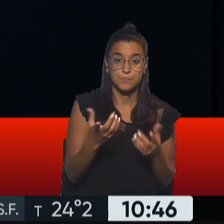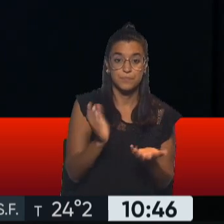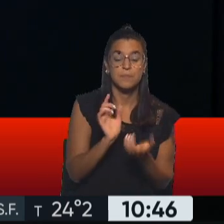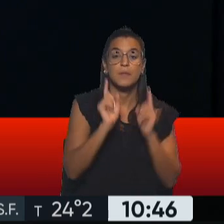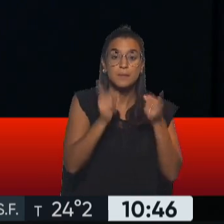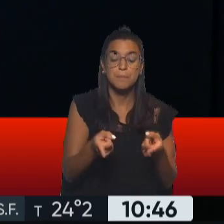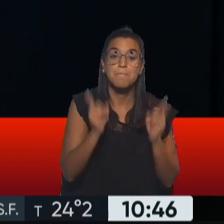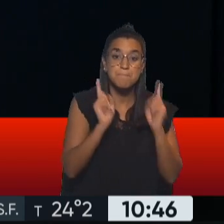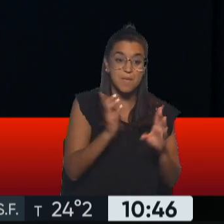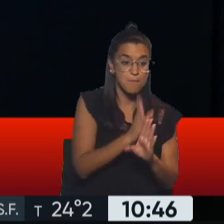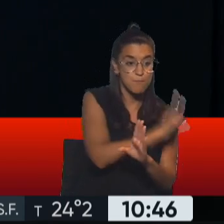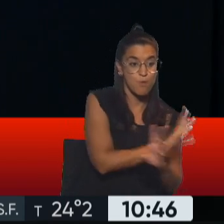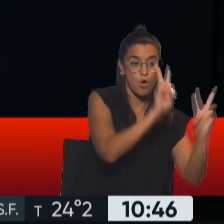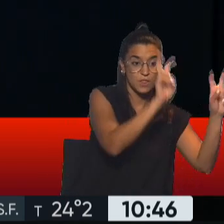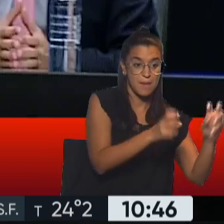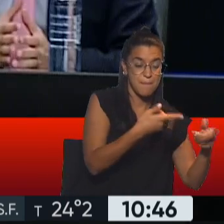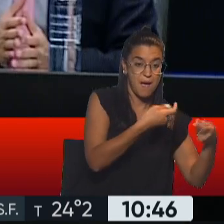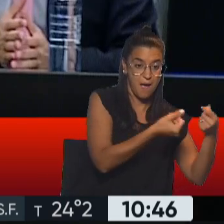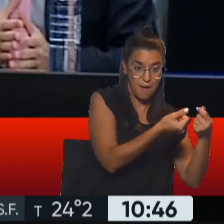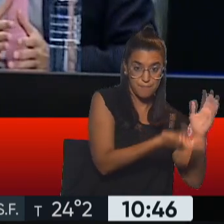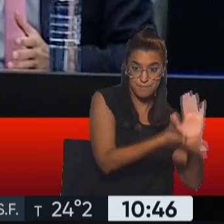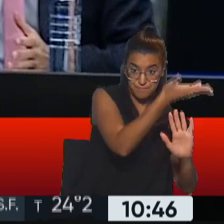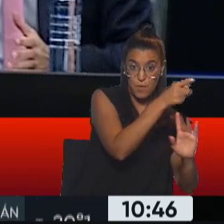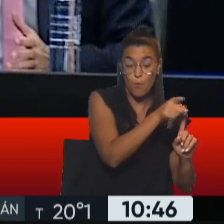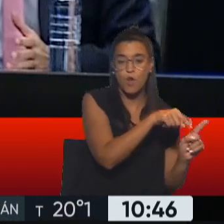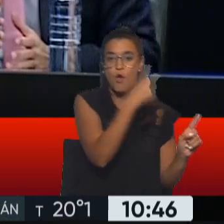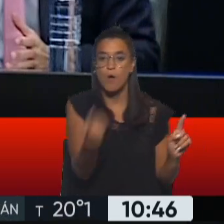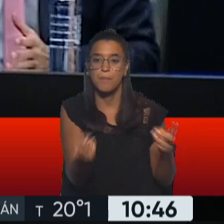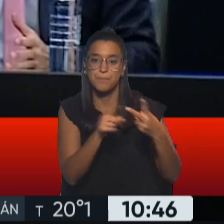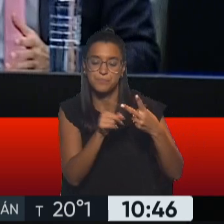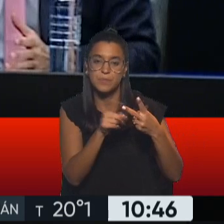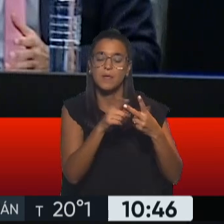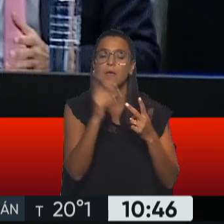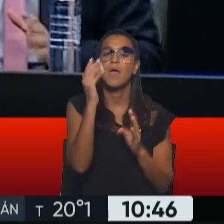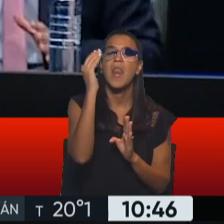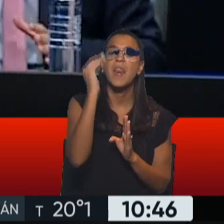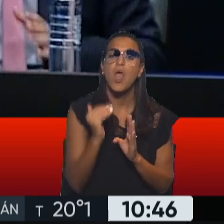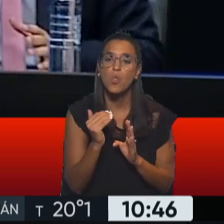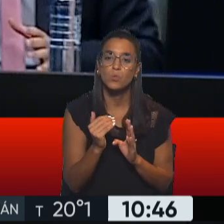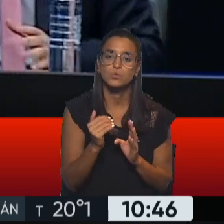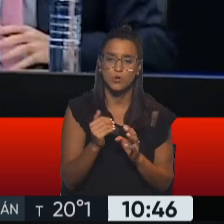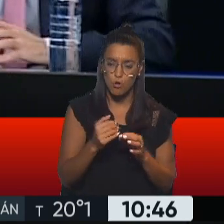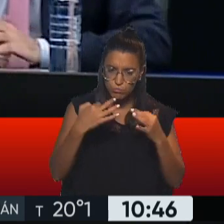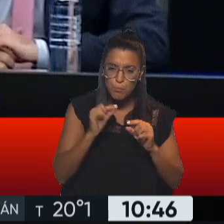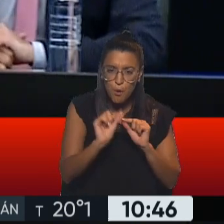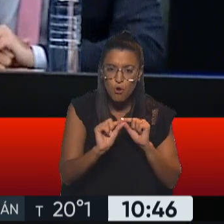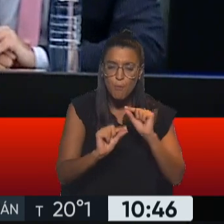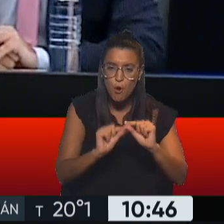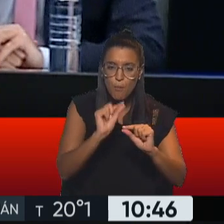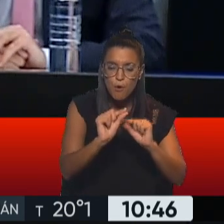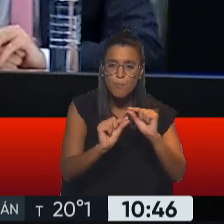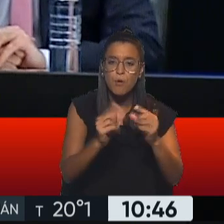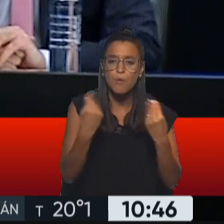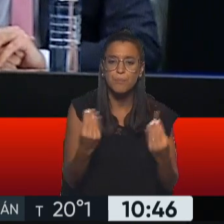Compatible con el esquema fiscal que hemos acordado, va a haber una reducción gradual, pero decidida, de